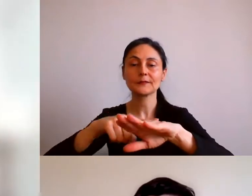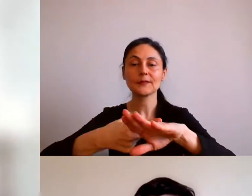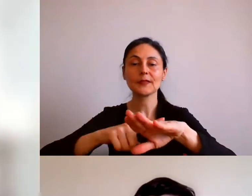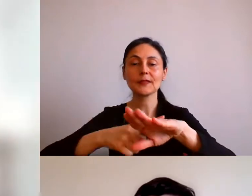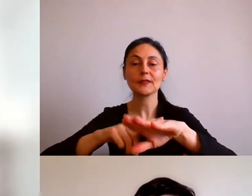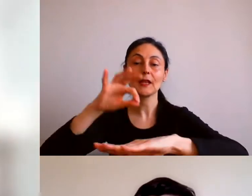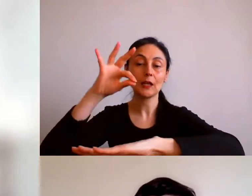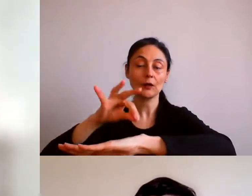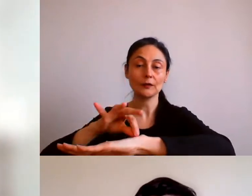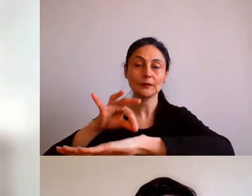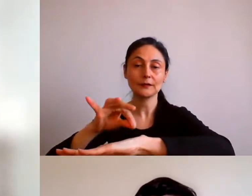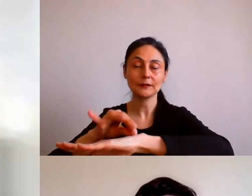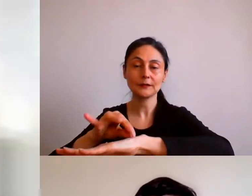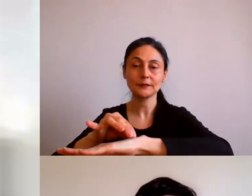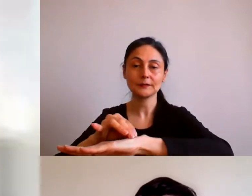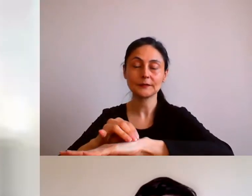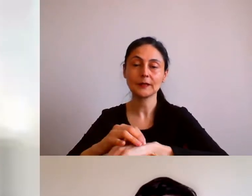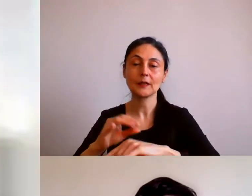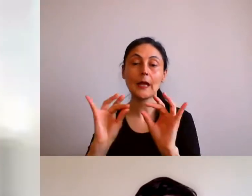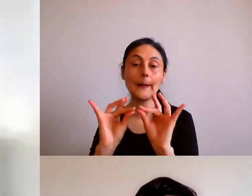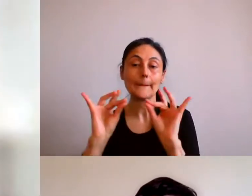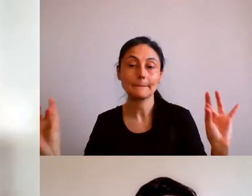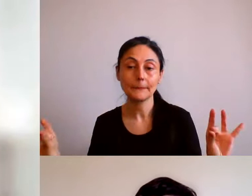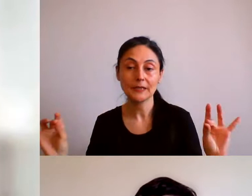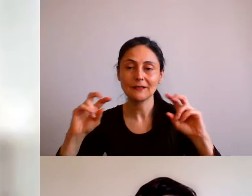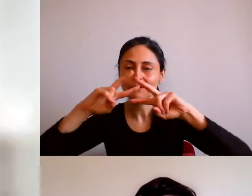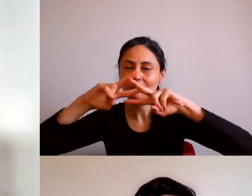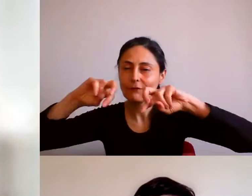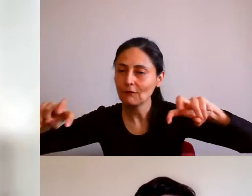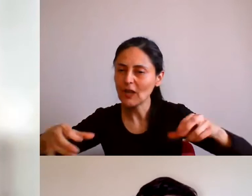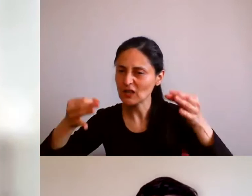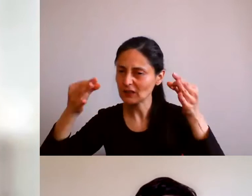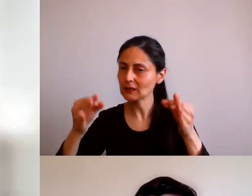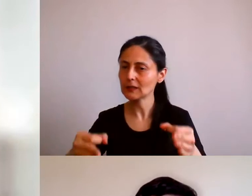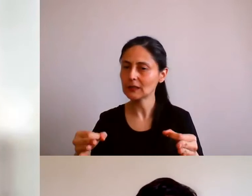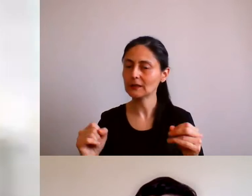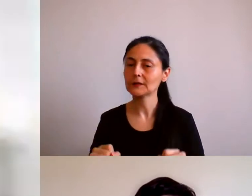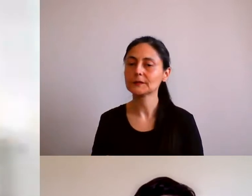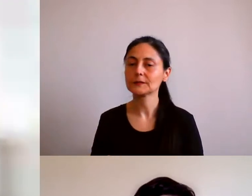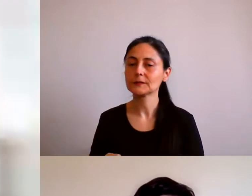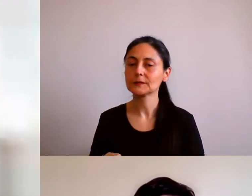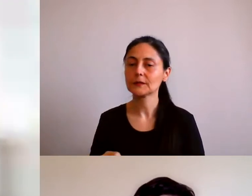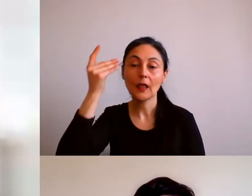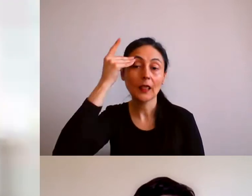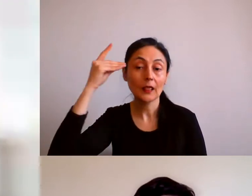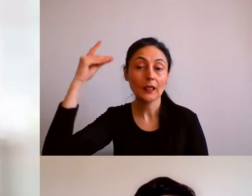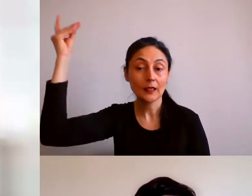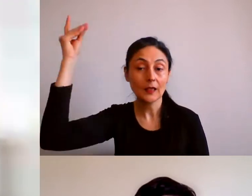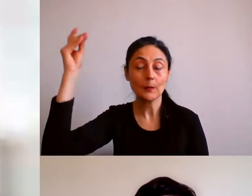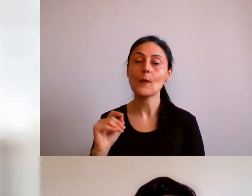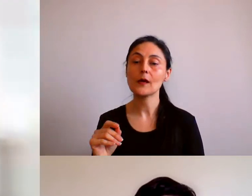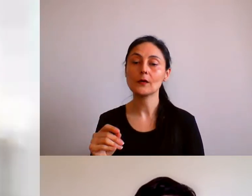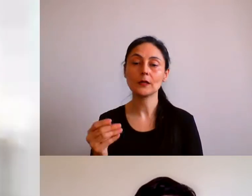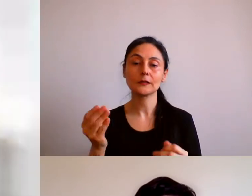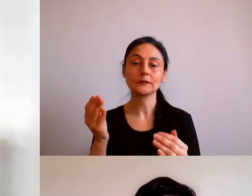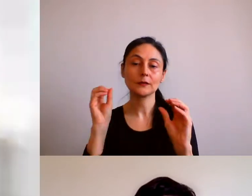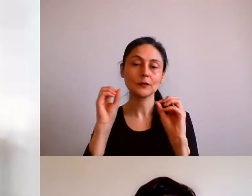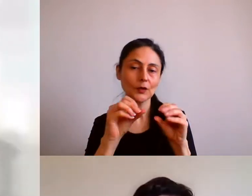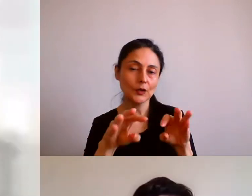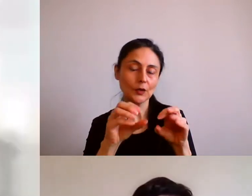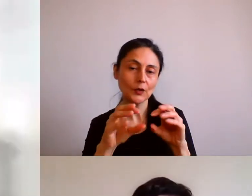especialidad en bioanálisis clínico. Tiene un magíster en ciencias, diplomados en docencia, desarrollo curricular, biología molecular